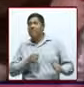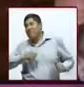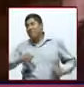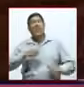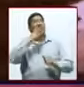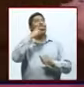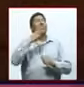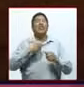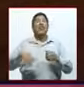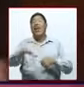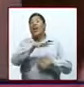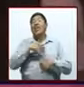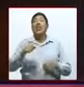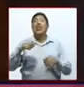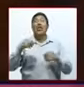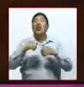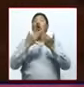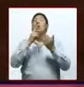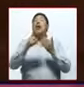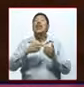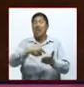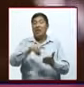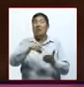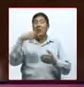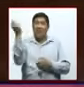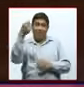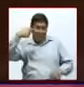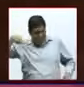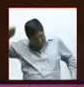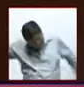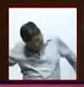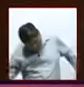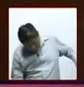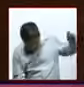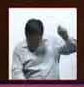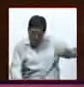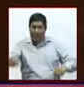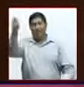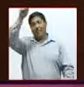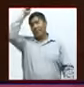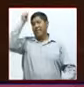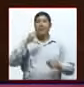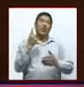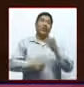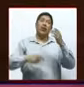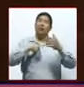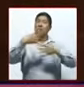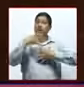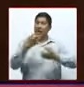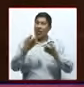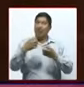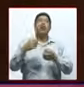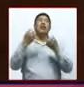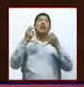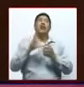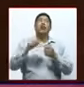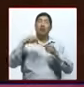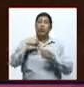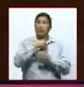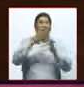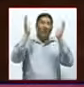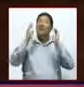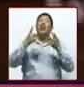te voy a decir que hay una presente banda. ¿Cómo es el pasito? A ver. ¿Quién te ha dicho que me quieras siendo